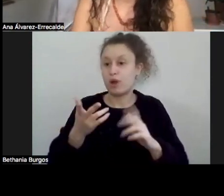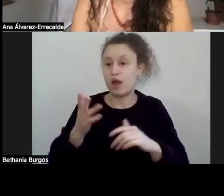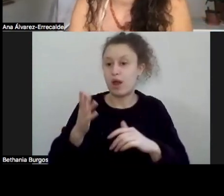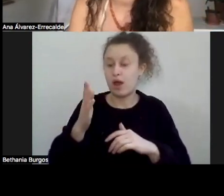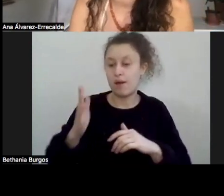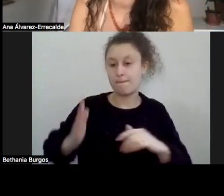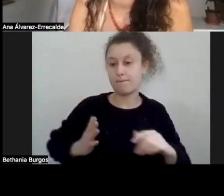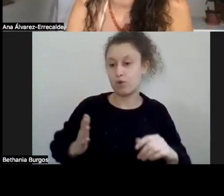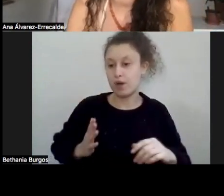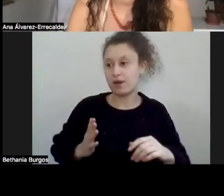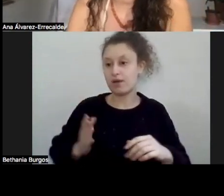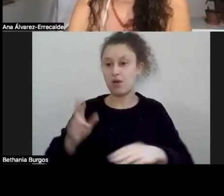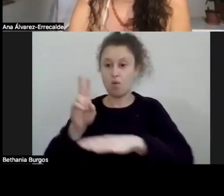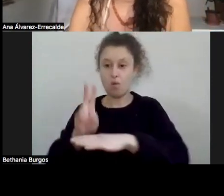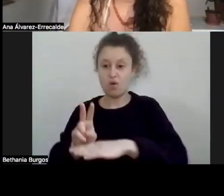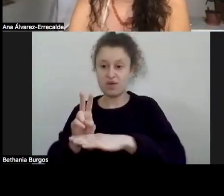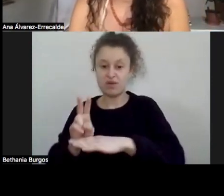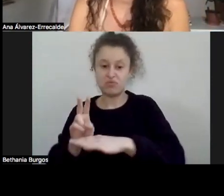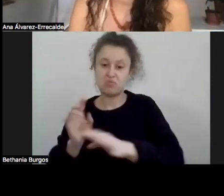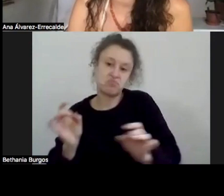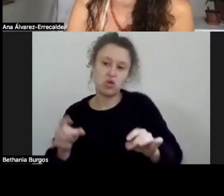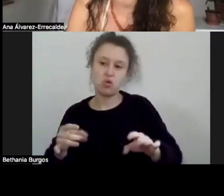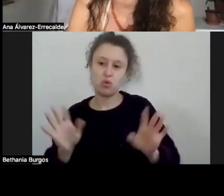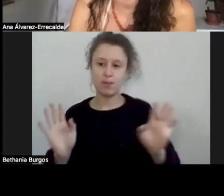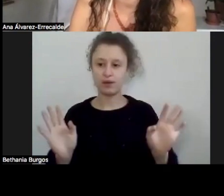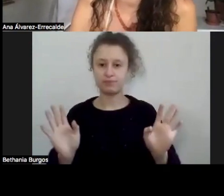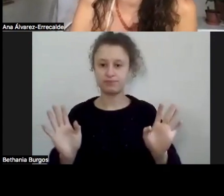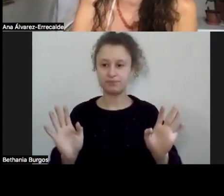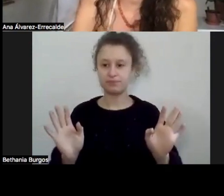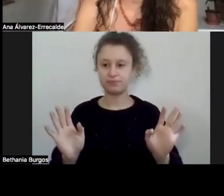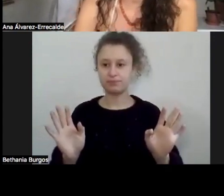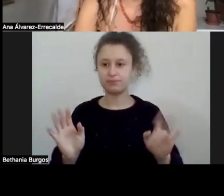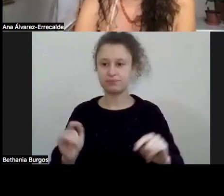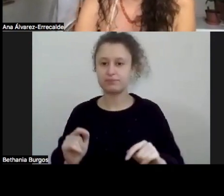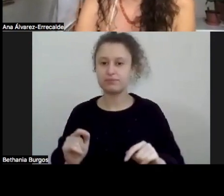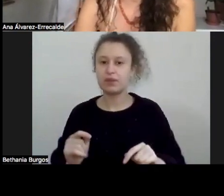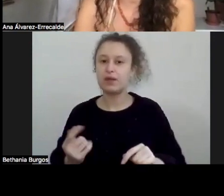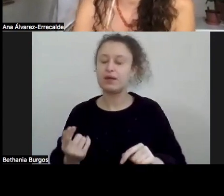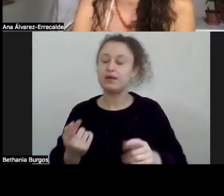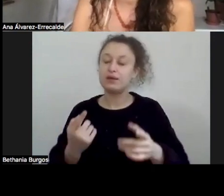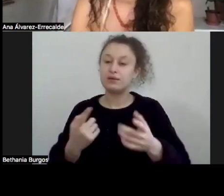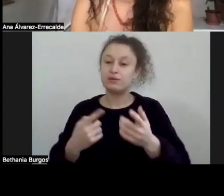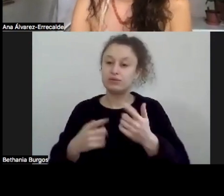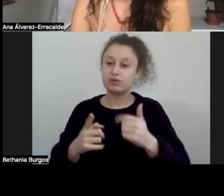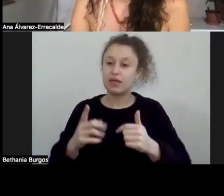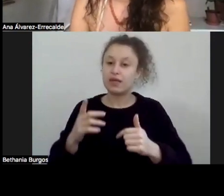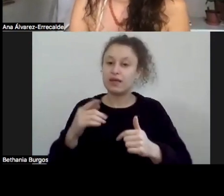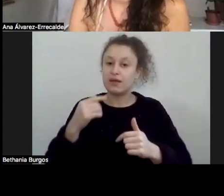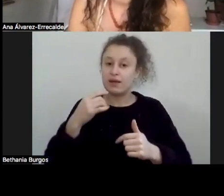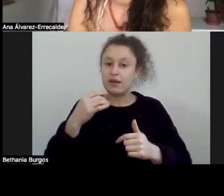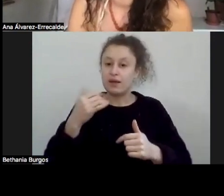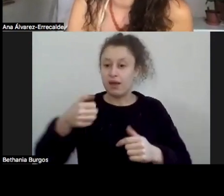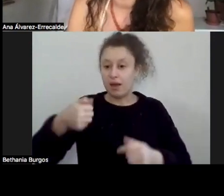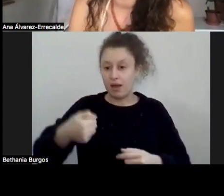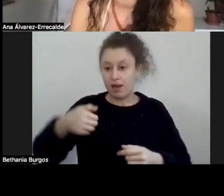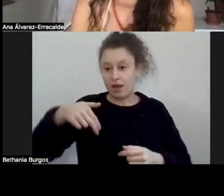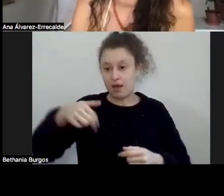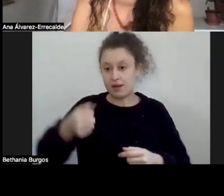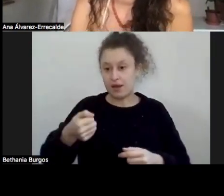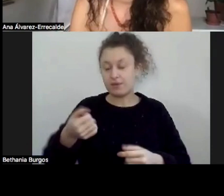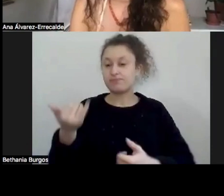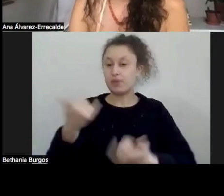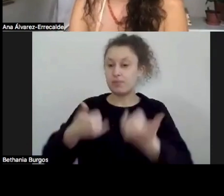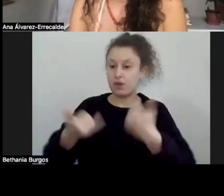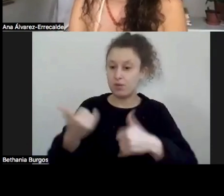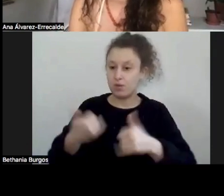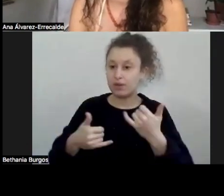su discapacidad había escuchado toda su vida todo lo que su cuerpo no podía hacer, ¿no? De hecho, durante el embarazo